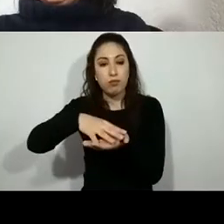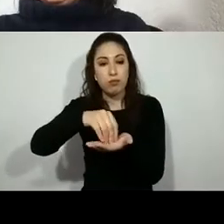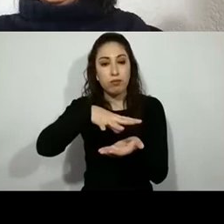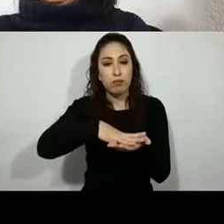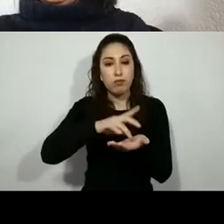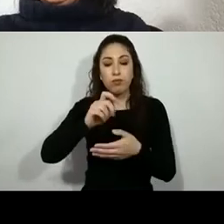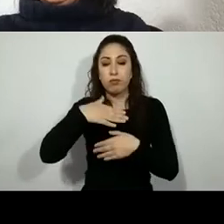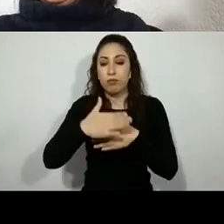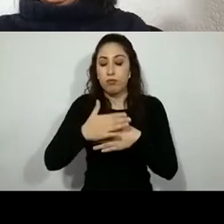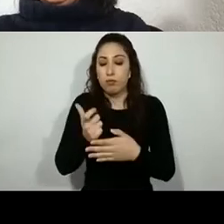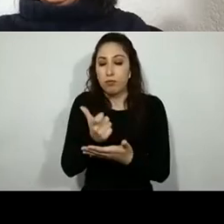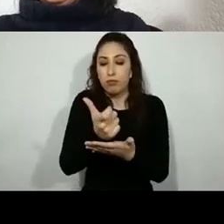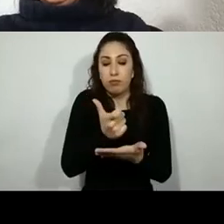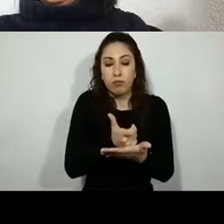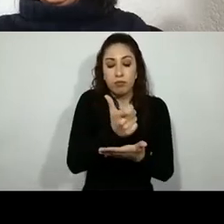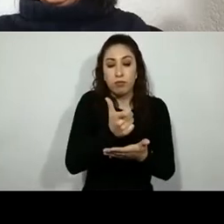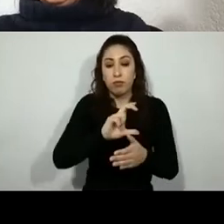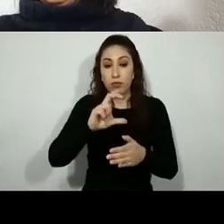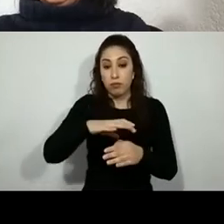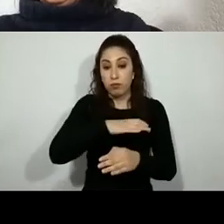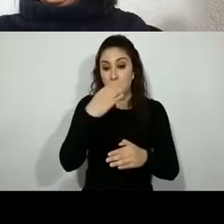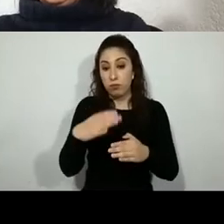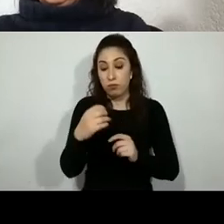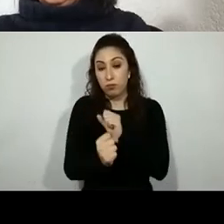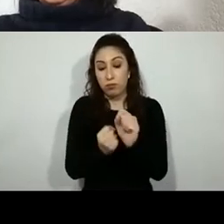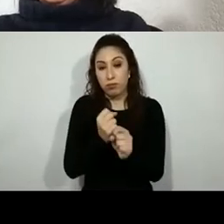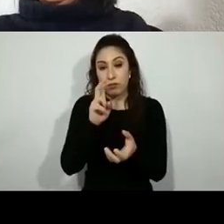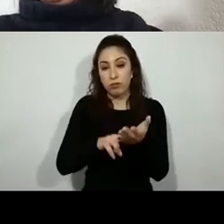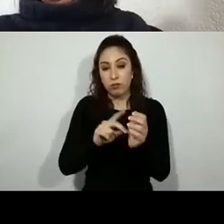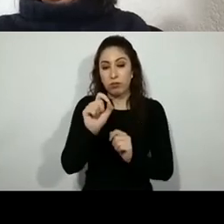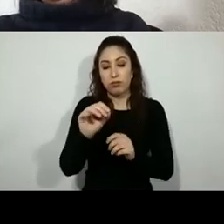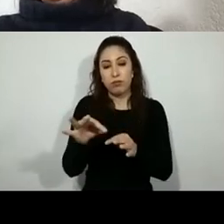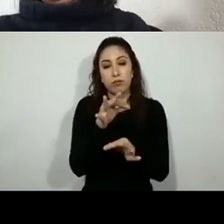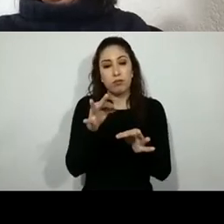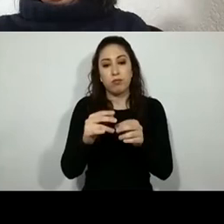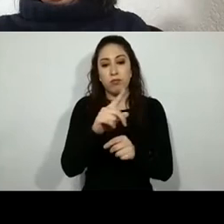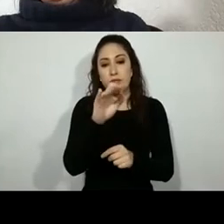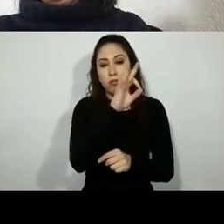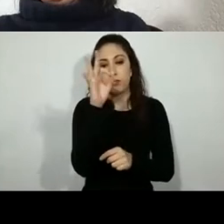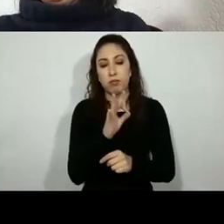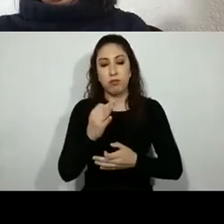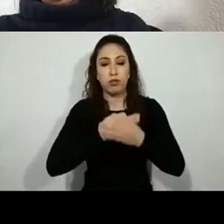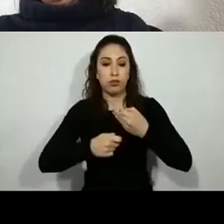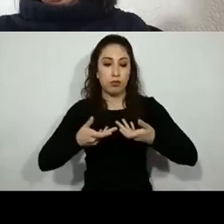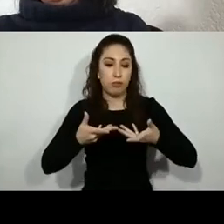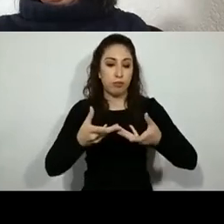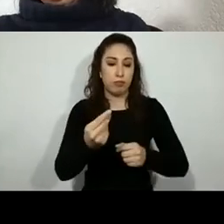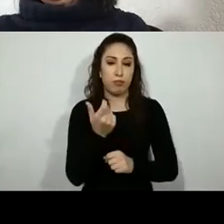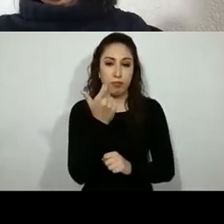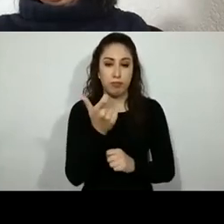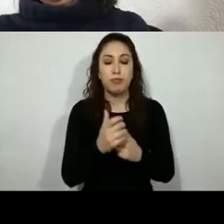adquiridos, que al cierre del presente año se habrá ejercido también el 100%. Recordemos que en